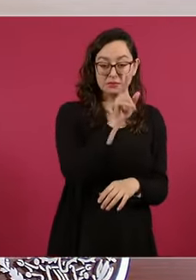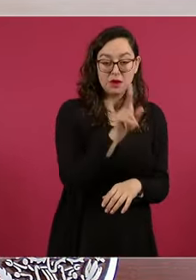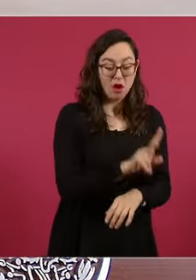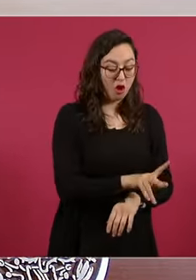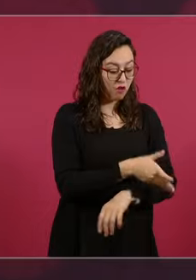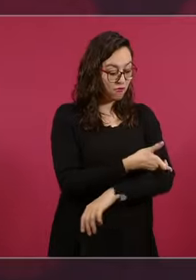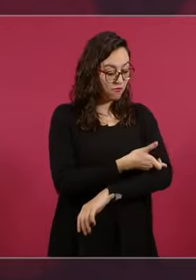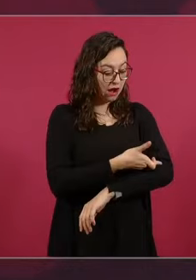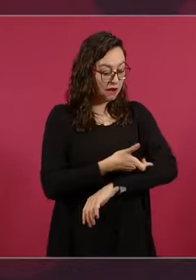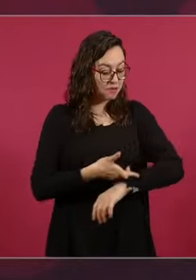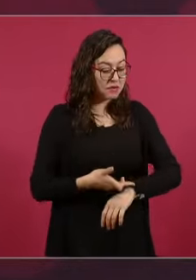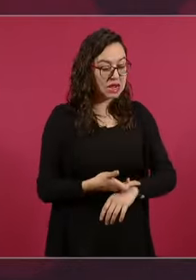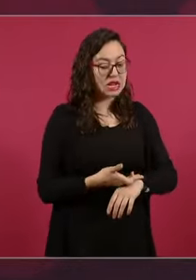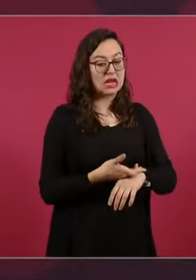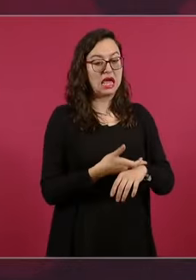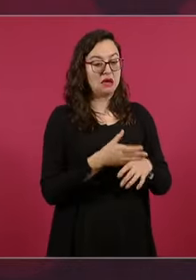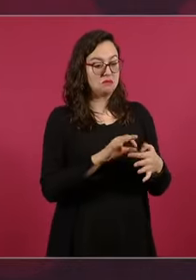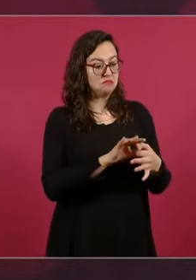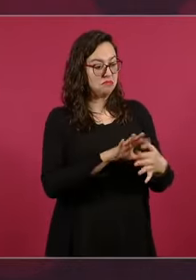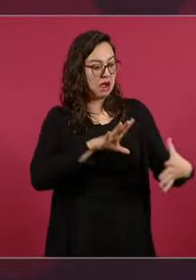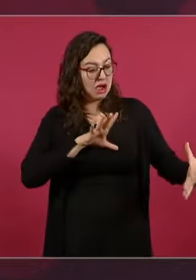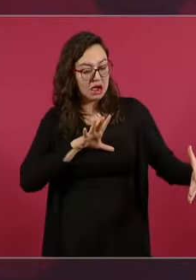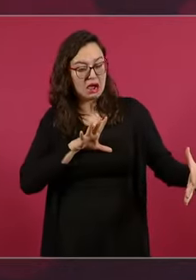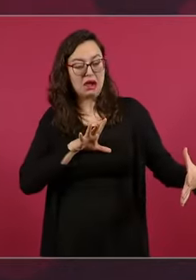desintegración de las familias,